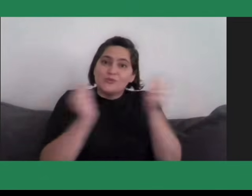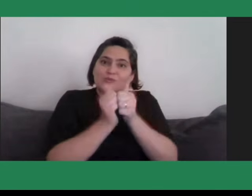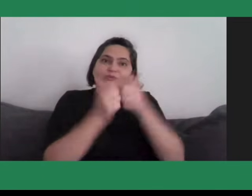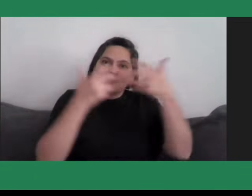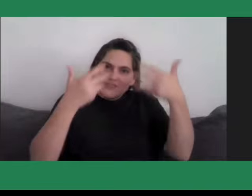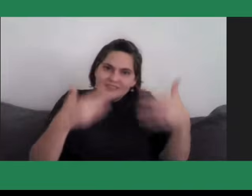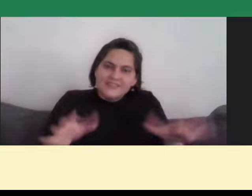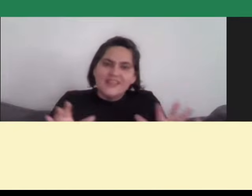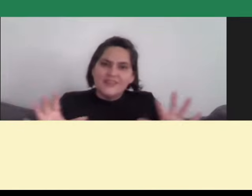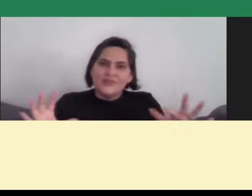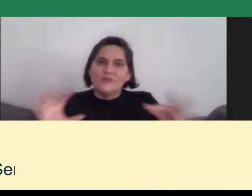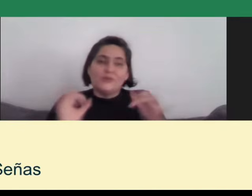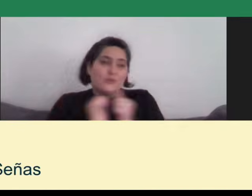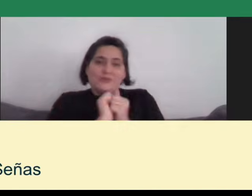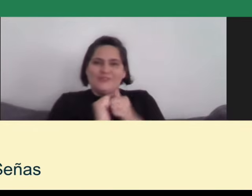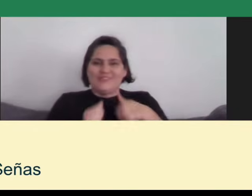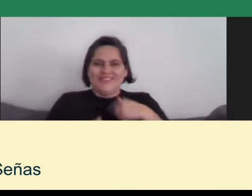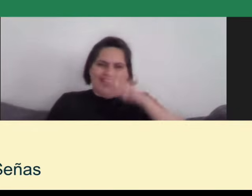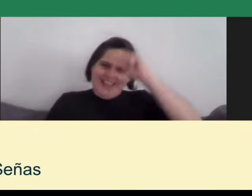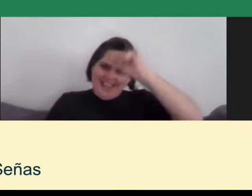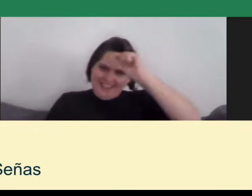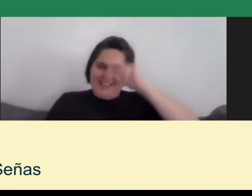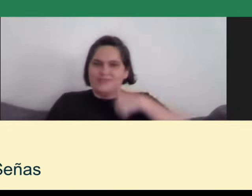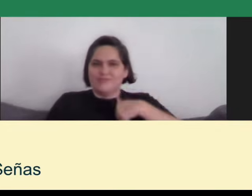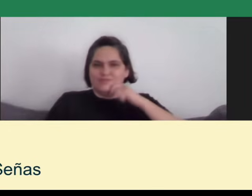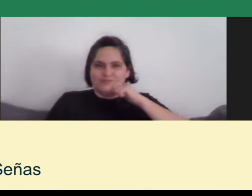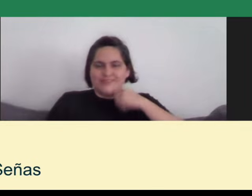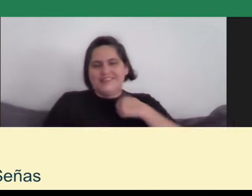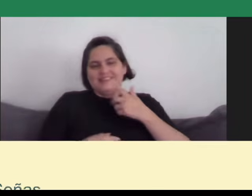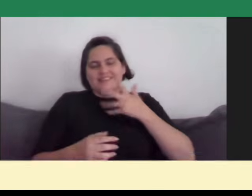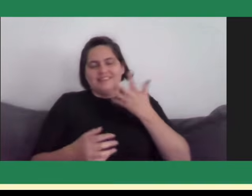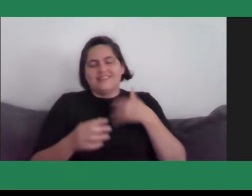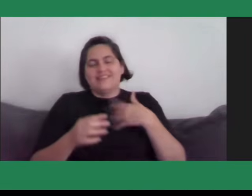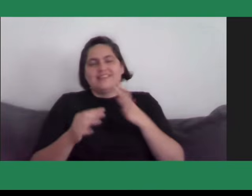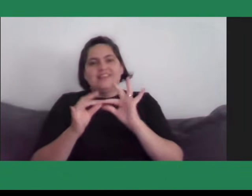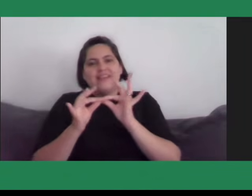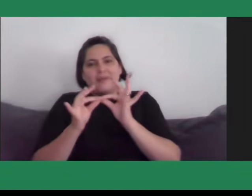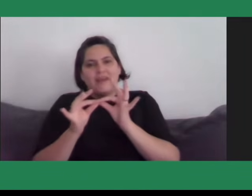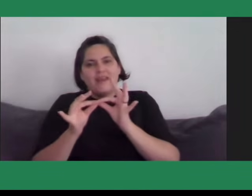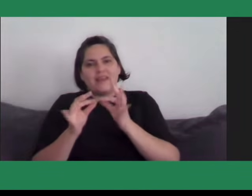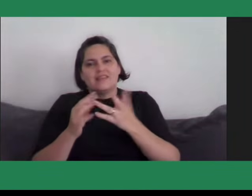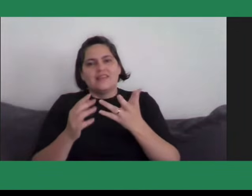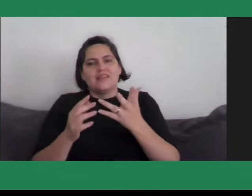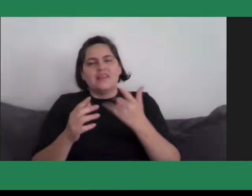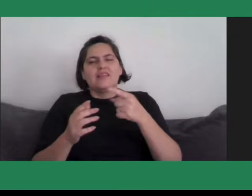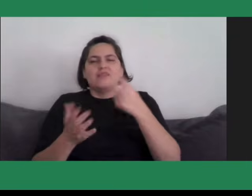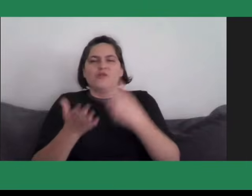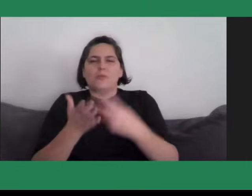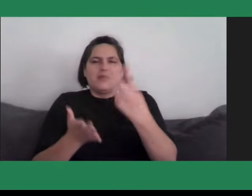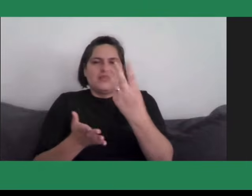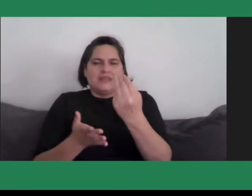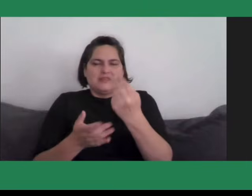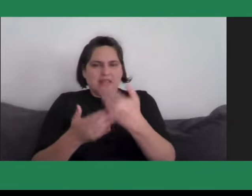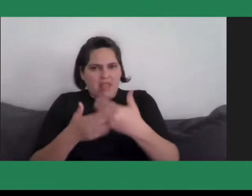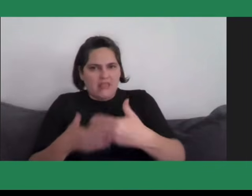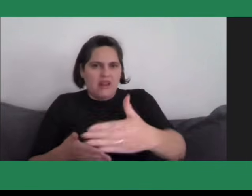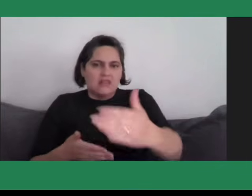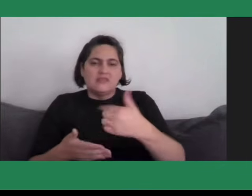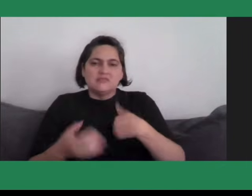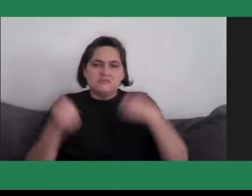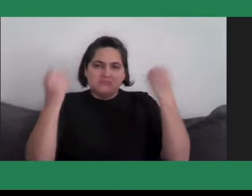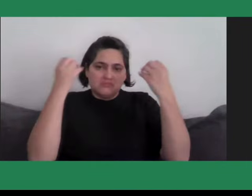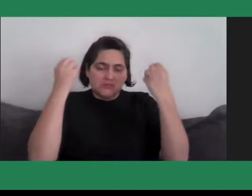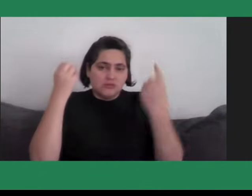querida Andrea Rabí. Ella es intérprete acreditada en lengua de señas chilena desde el año 2013. Es autodidacta y